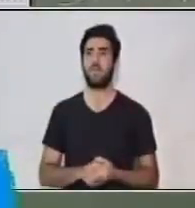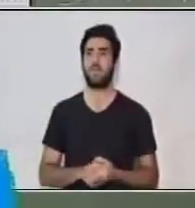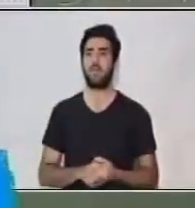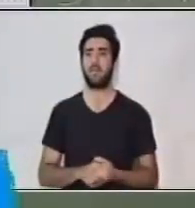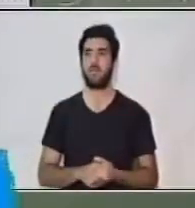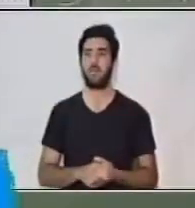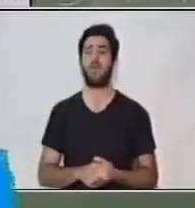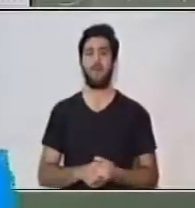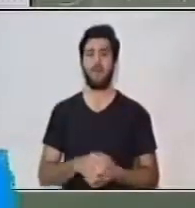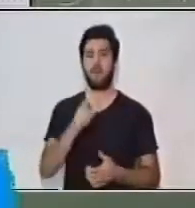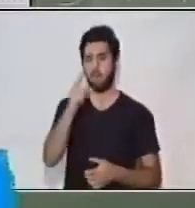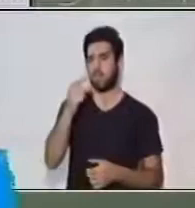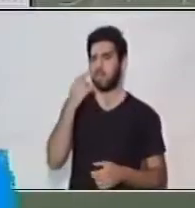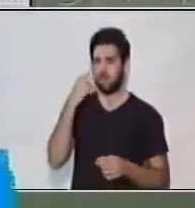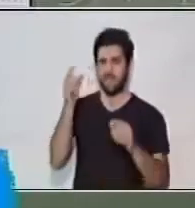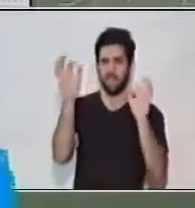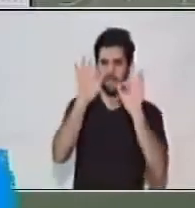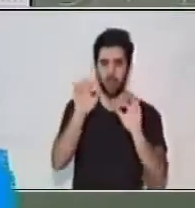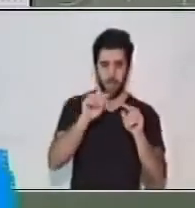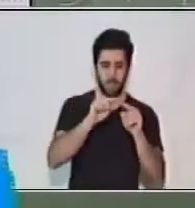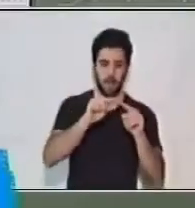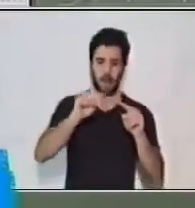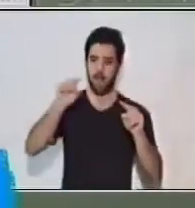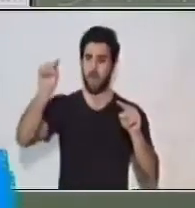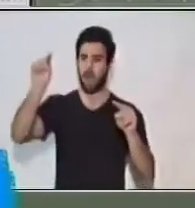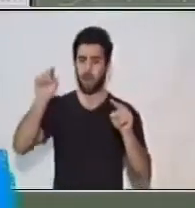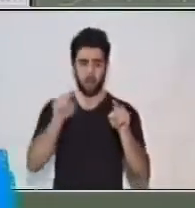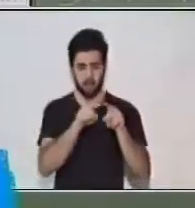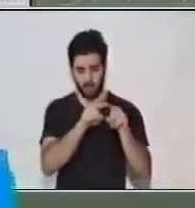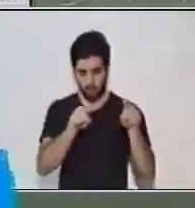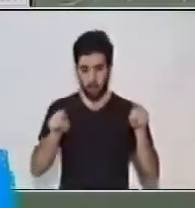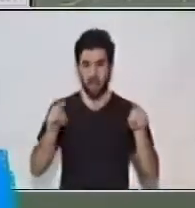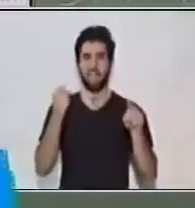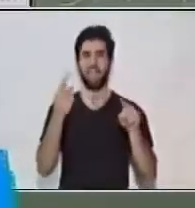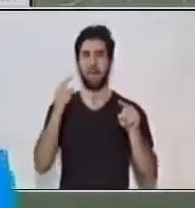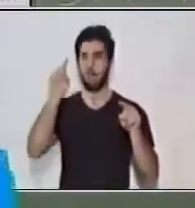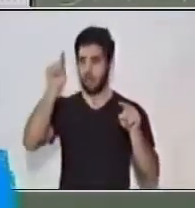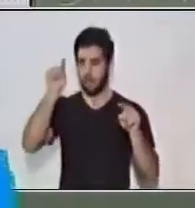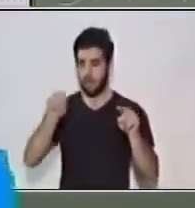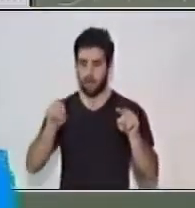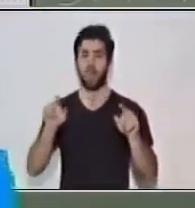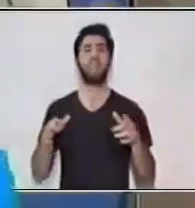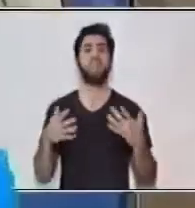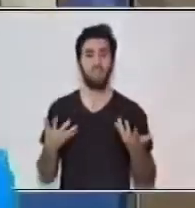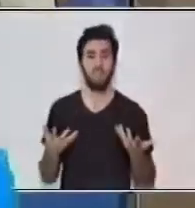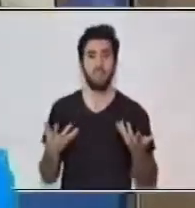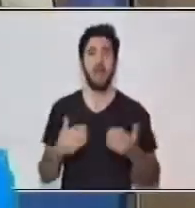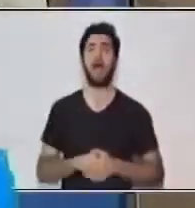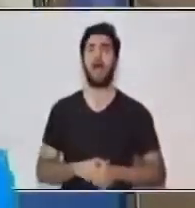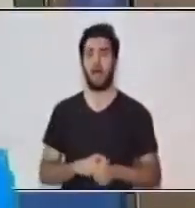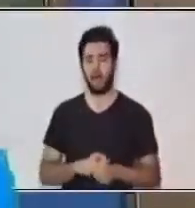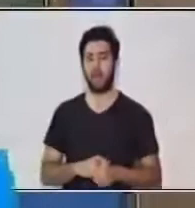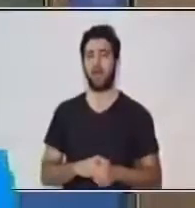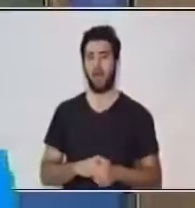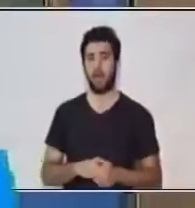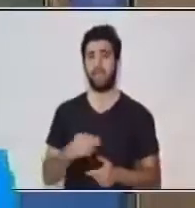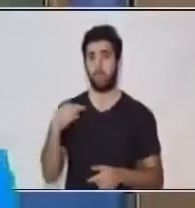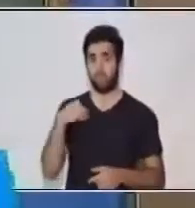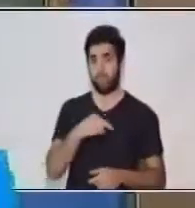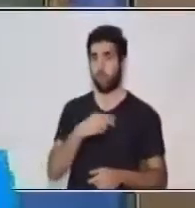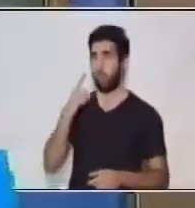¿qué figura geométrica estaríamos formando? Justo aquí abajo. Bien, creo que aquí si cerramos esta